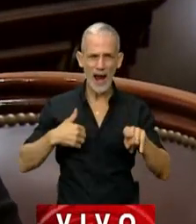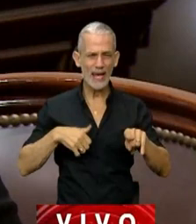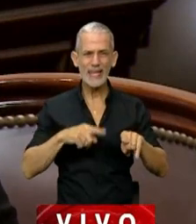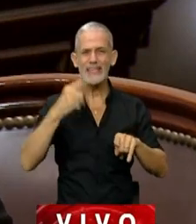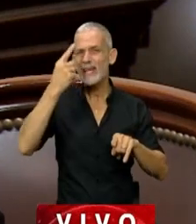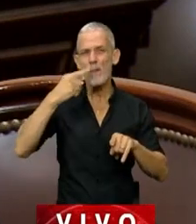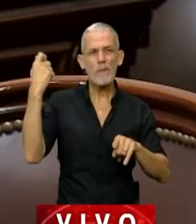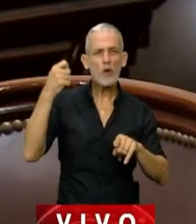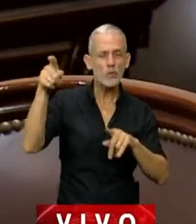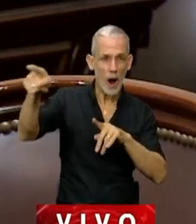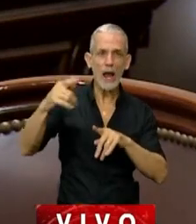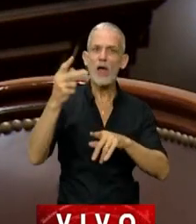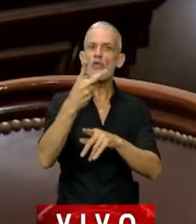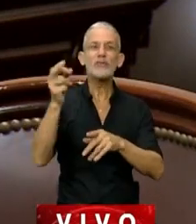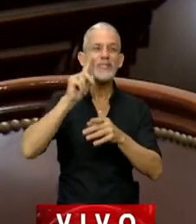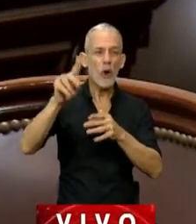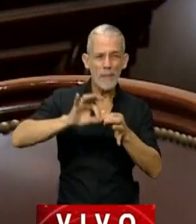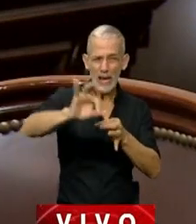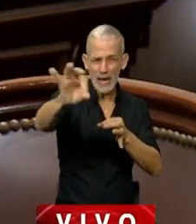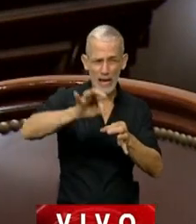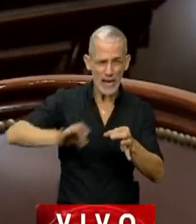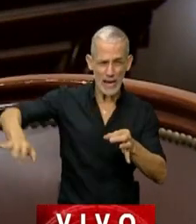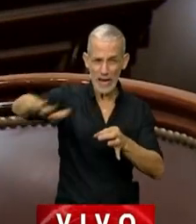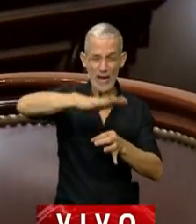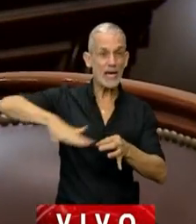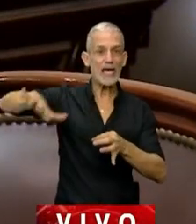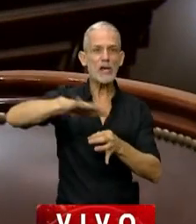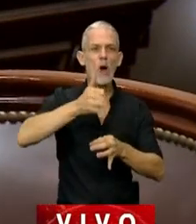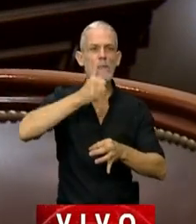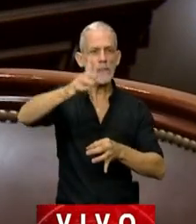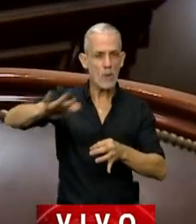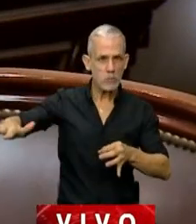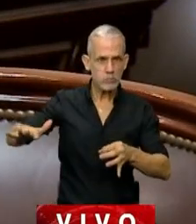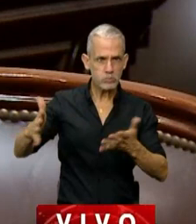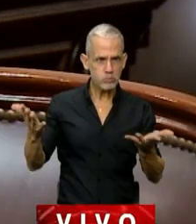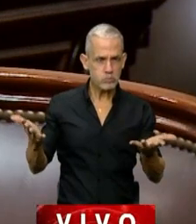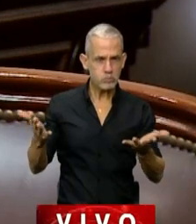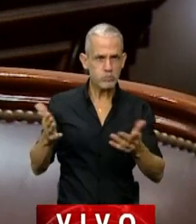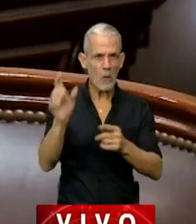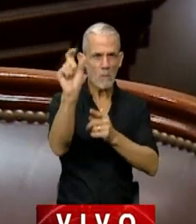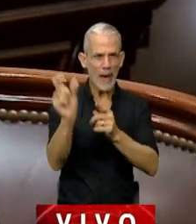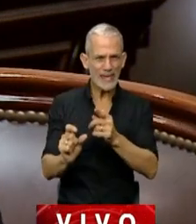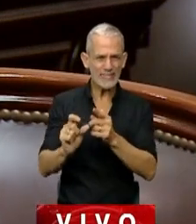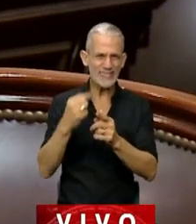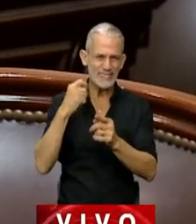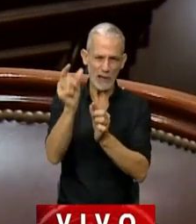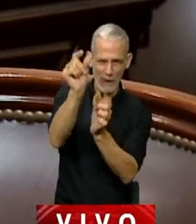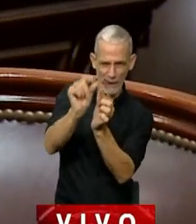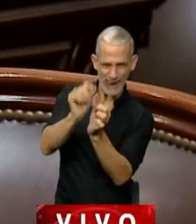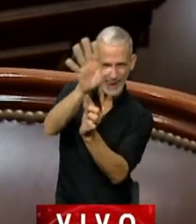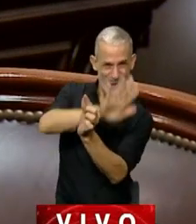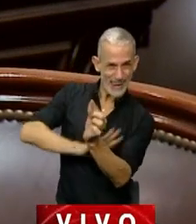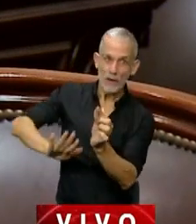nosotros, 200.000 kilómetros cuadrados de área marina alrededor de su país. En